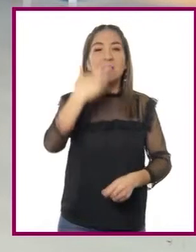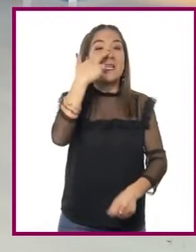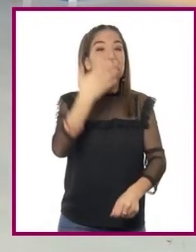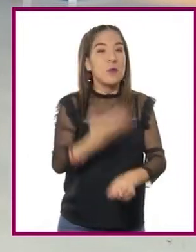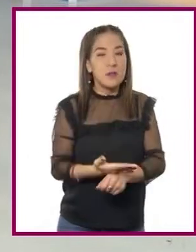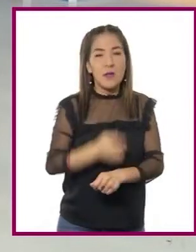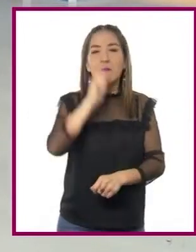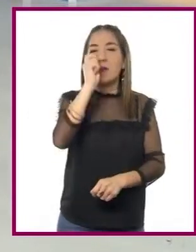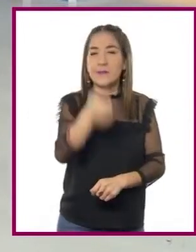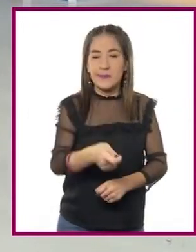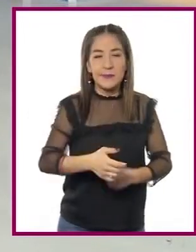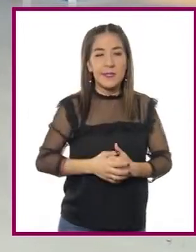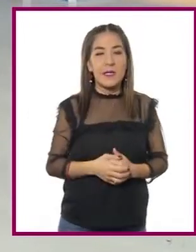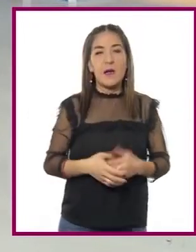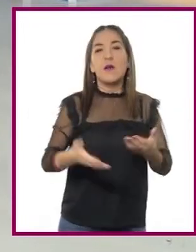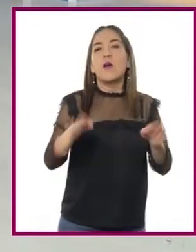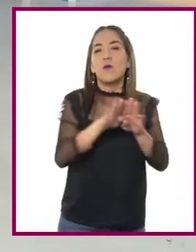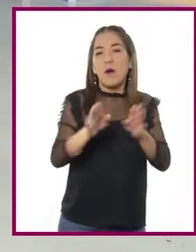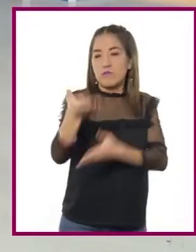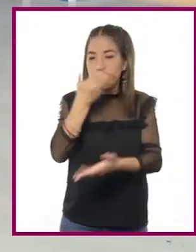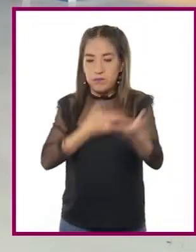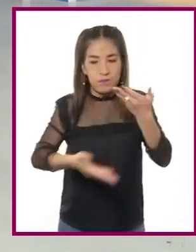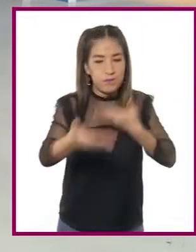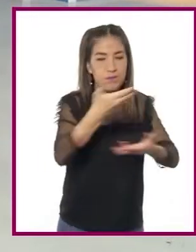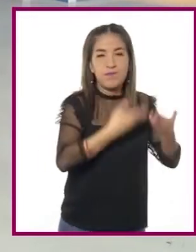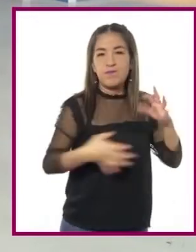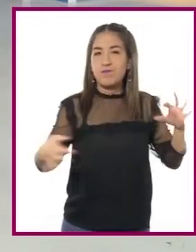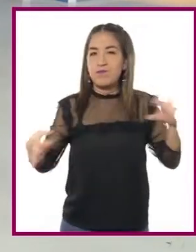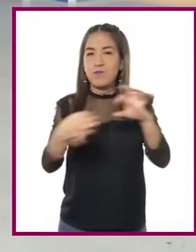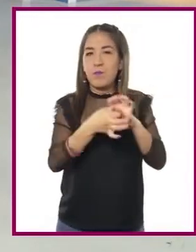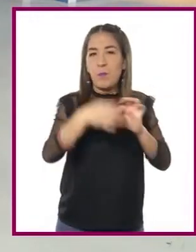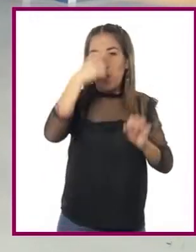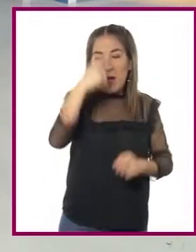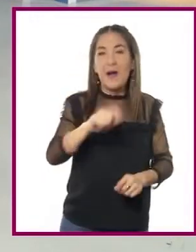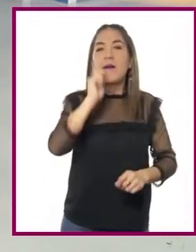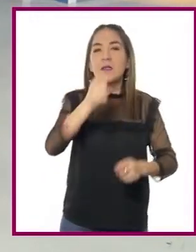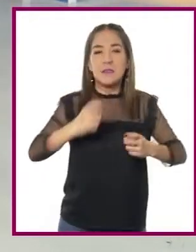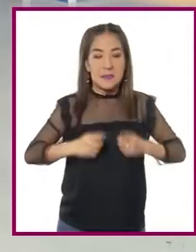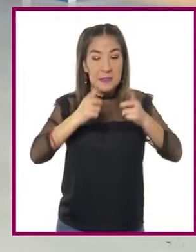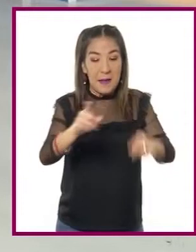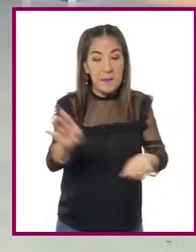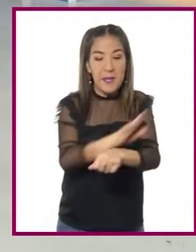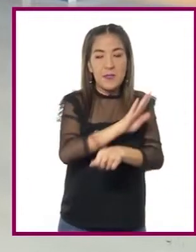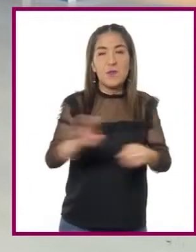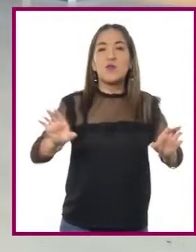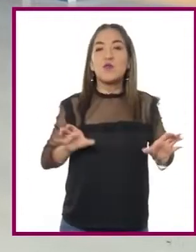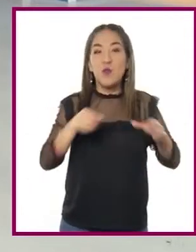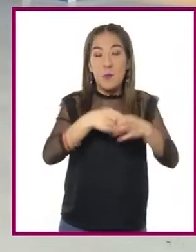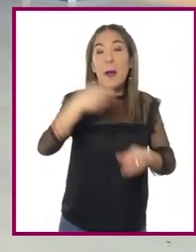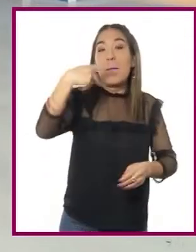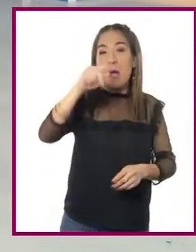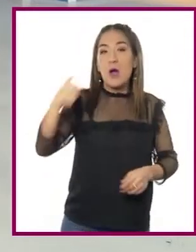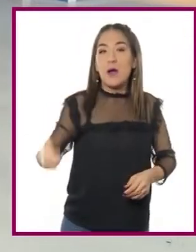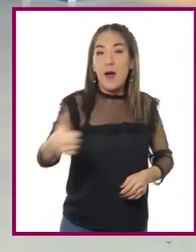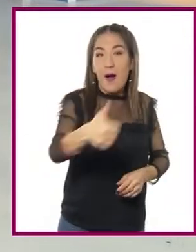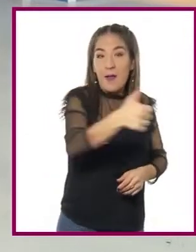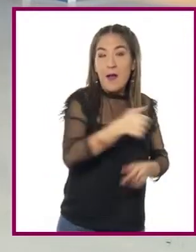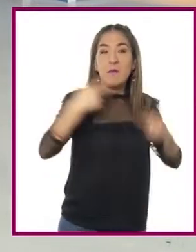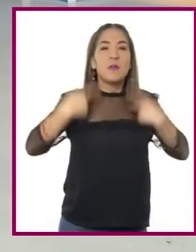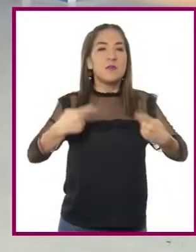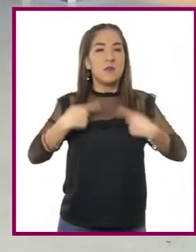ya que si bien comparten responsabilidades hacia la comunidad, cada uno tiene funciones